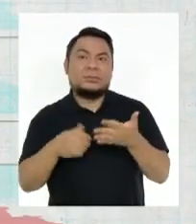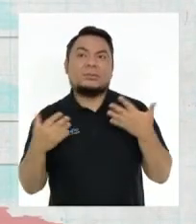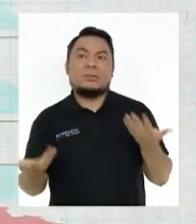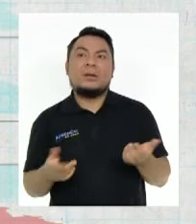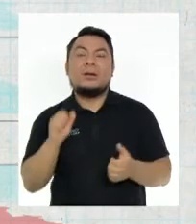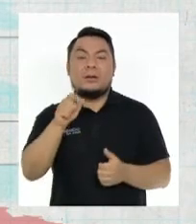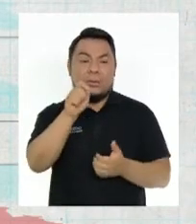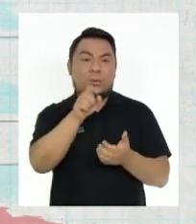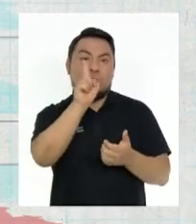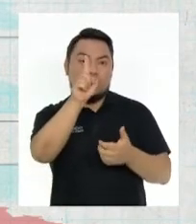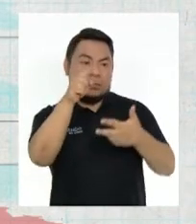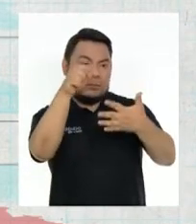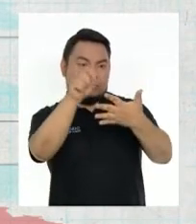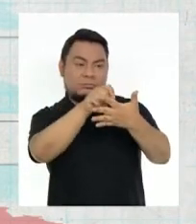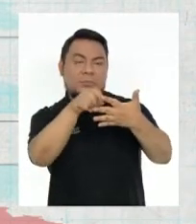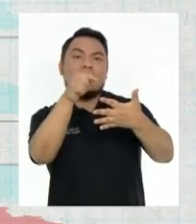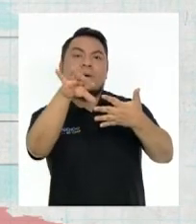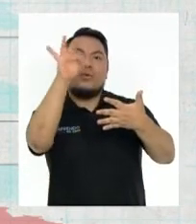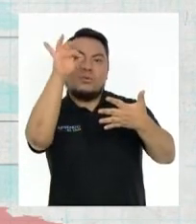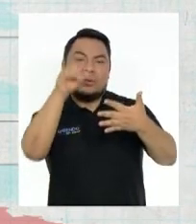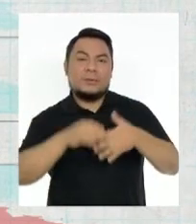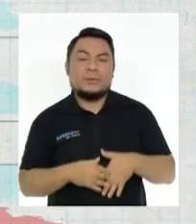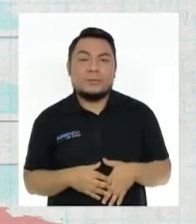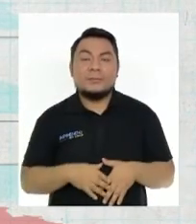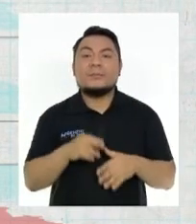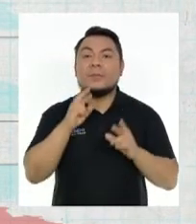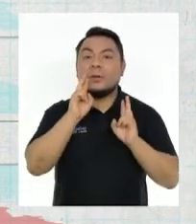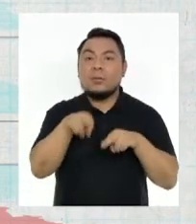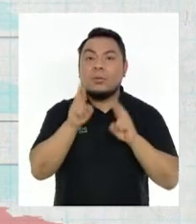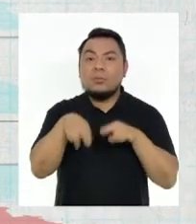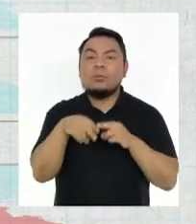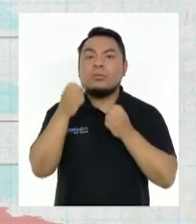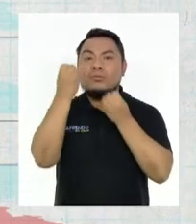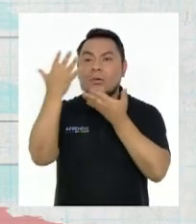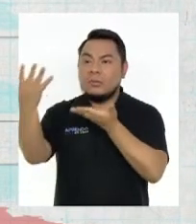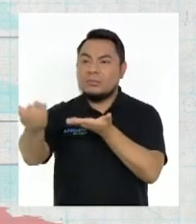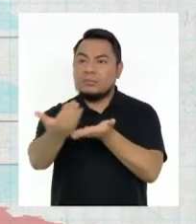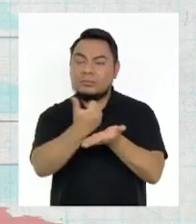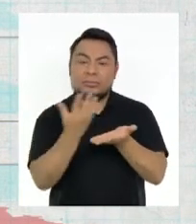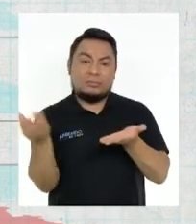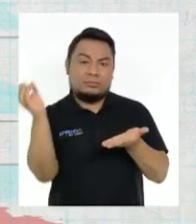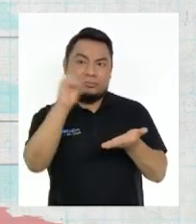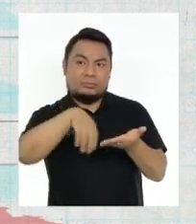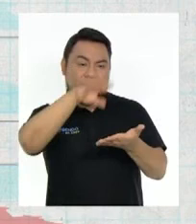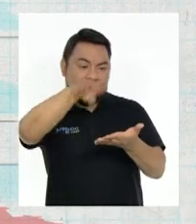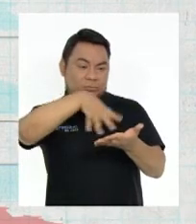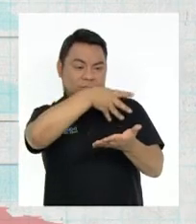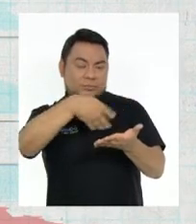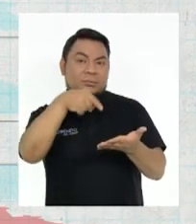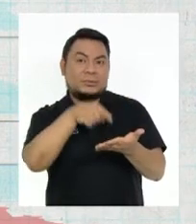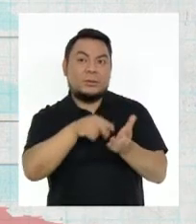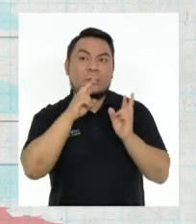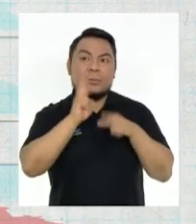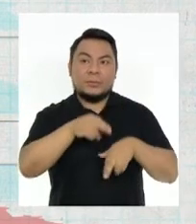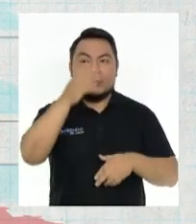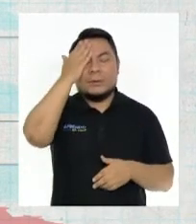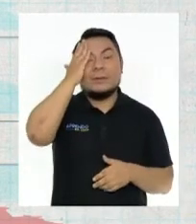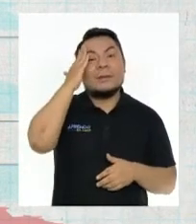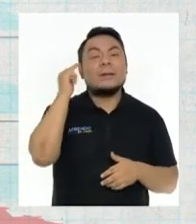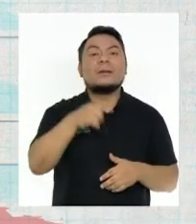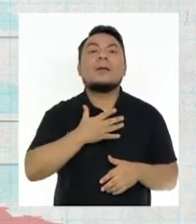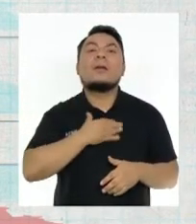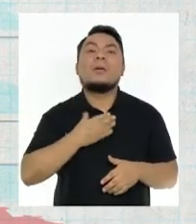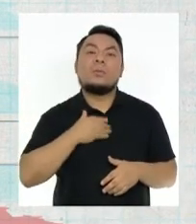un casillero. Organizamos los resultados del conteo en una tabla que relacione las respuestas según la